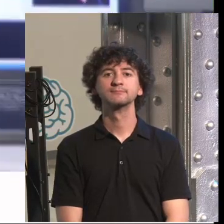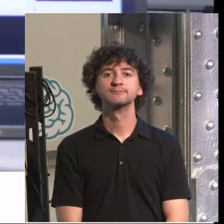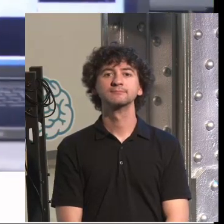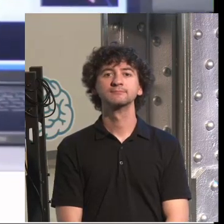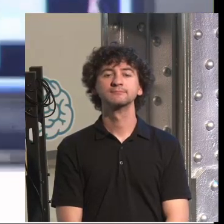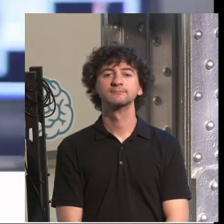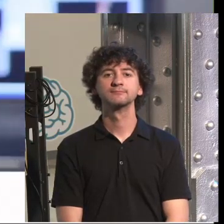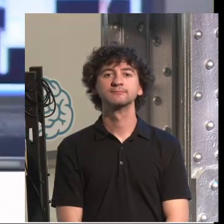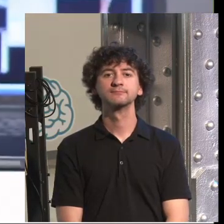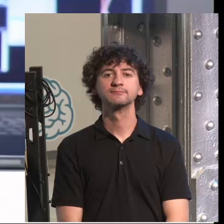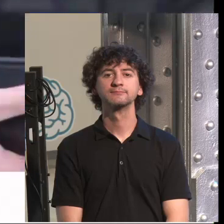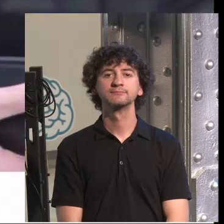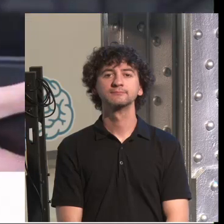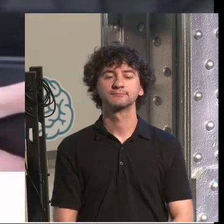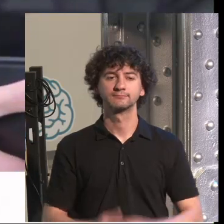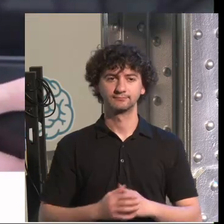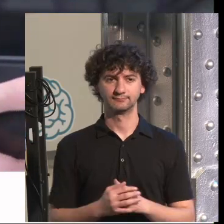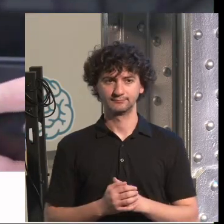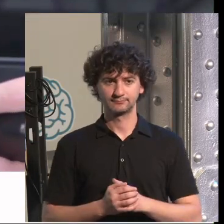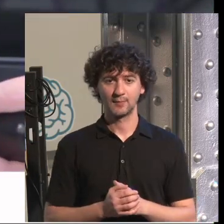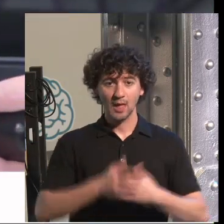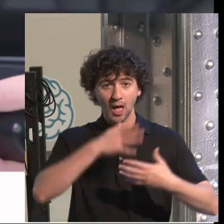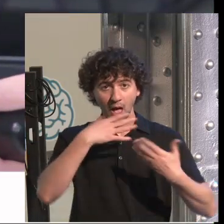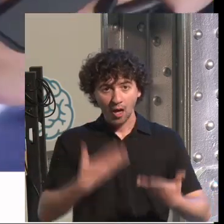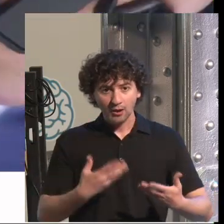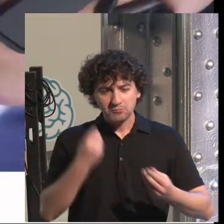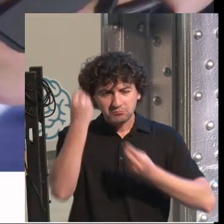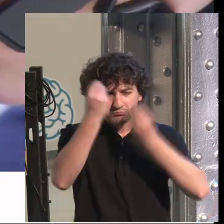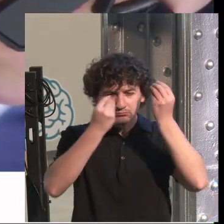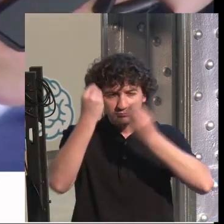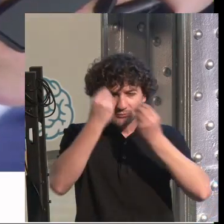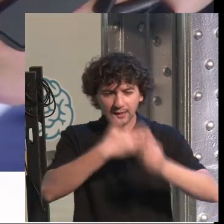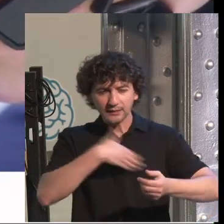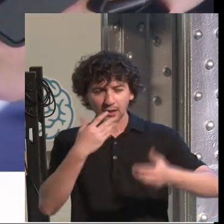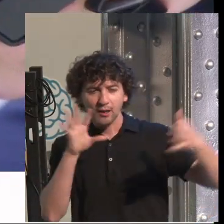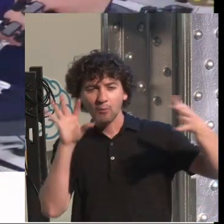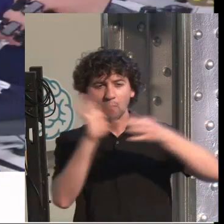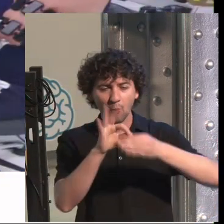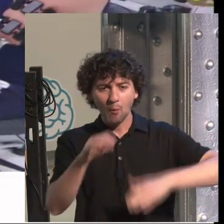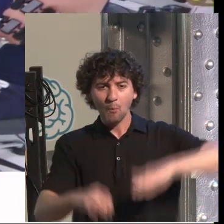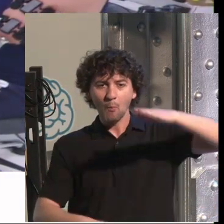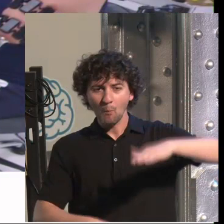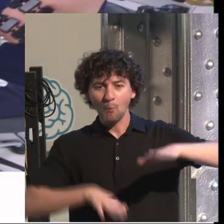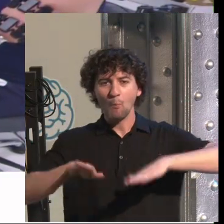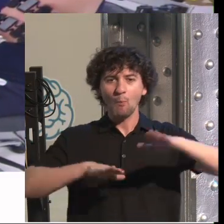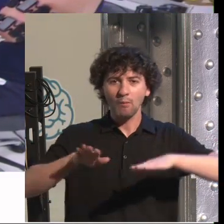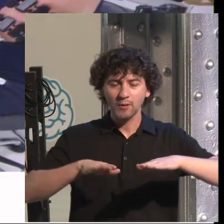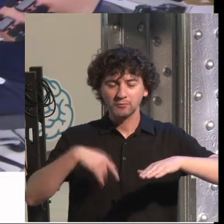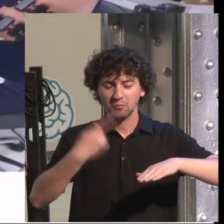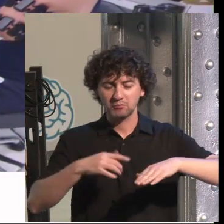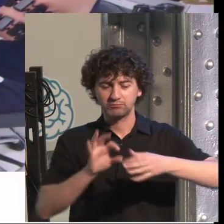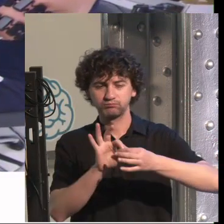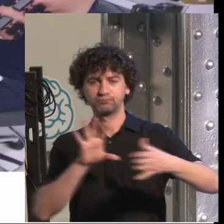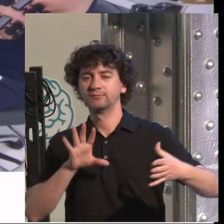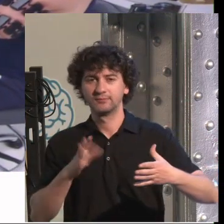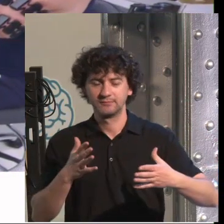movement. Ready? Ahora piensa que se mueva y el brazo se mueve y el brazo está en otro sitio que no está conectado a su cuerpo, ¿no? Y eso no lo